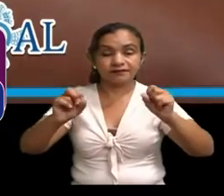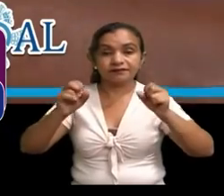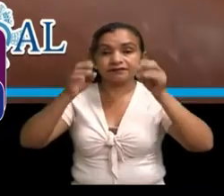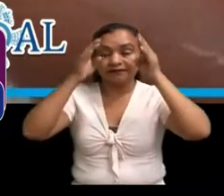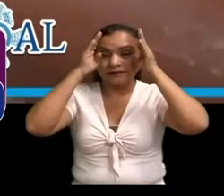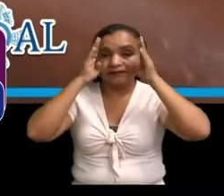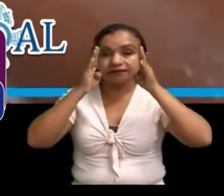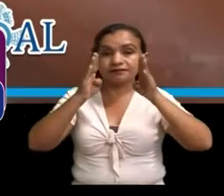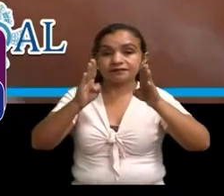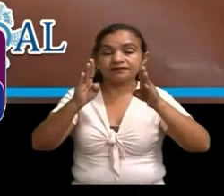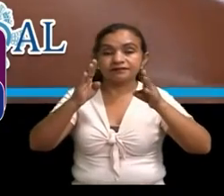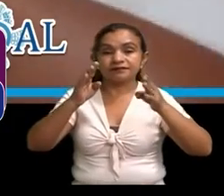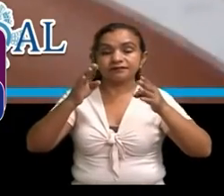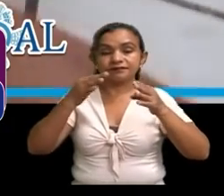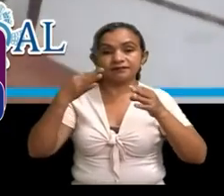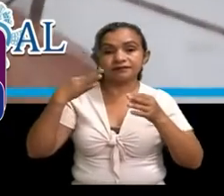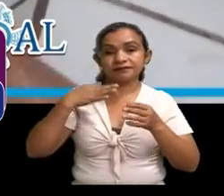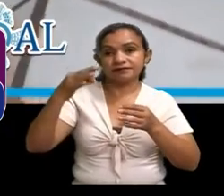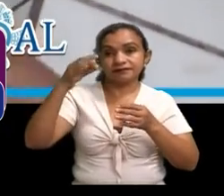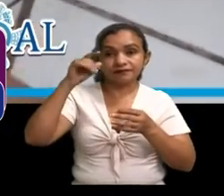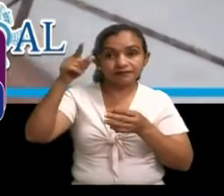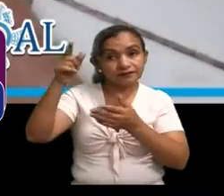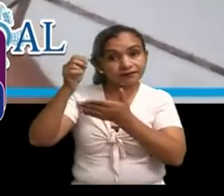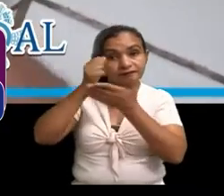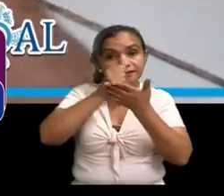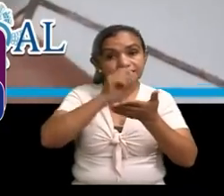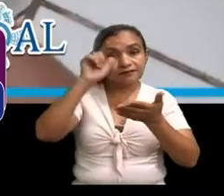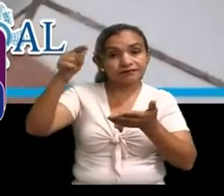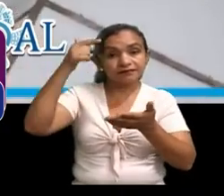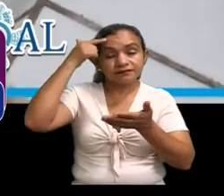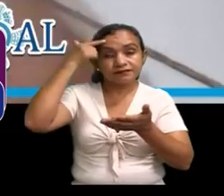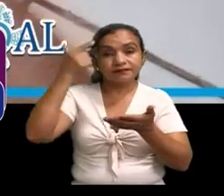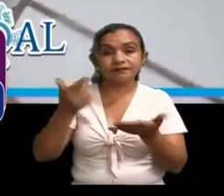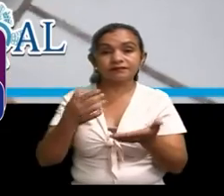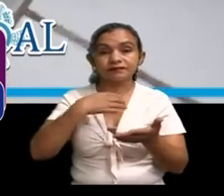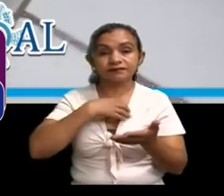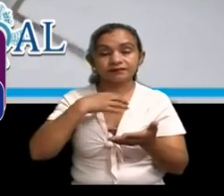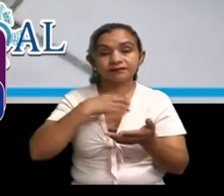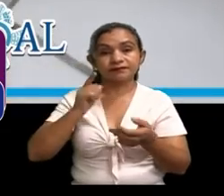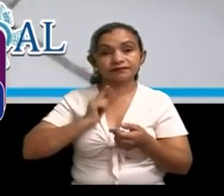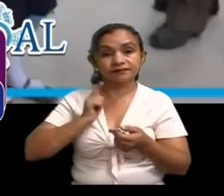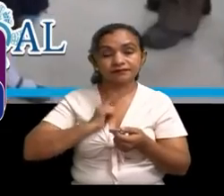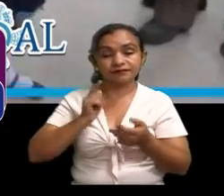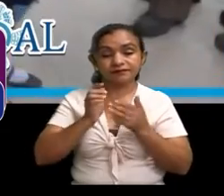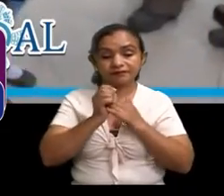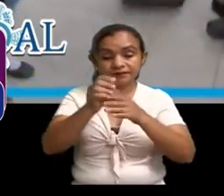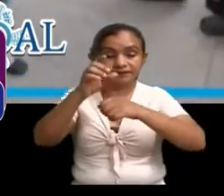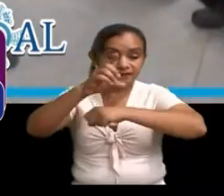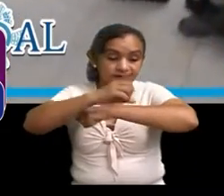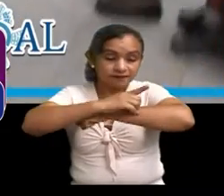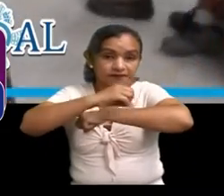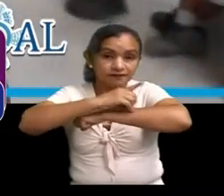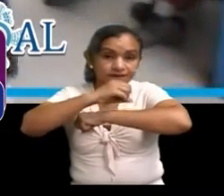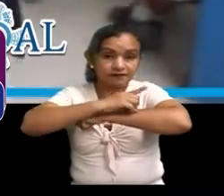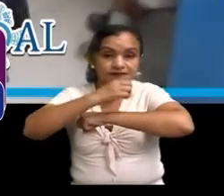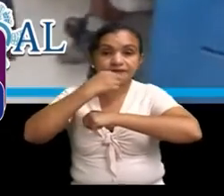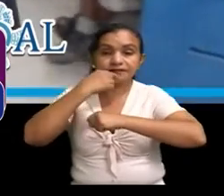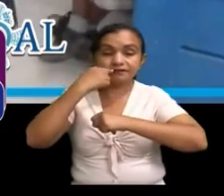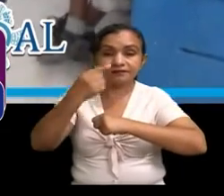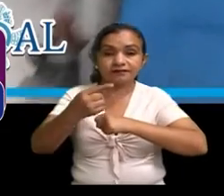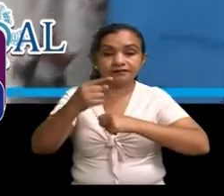enfoque y la voluntad política que tenemos con nuestro gobierno, es decir, encabezado por el comandante Daniel, que dijo, y